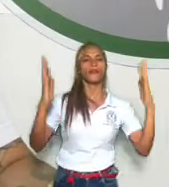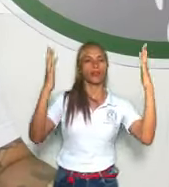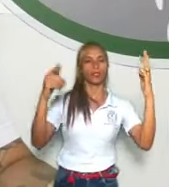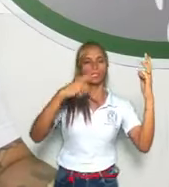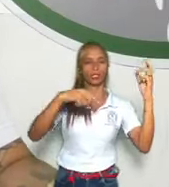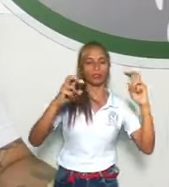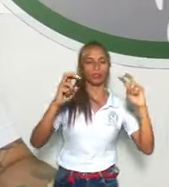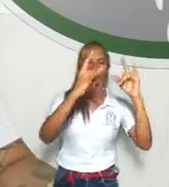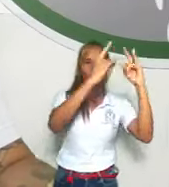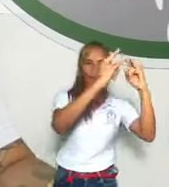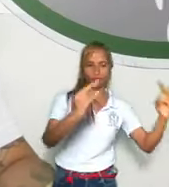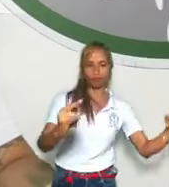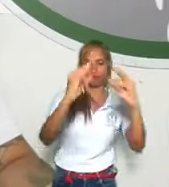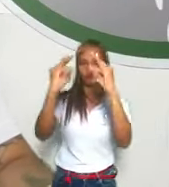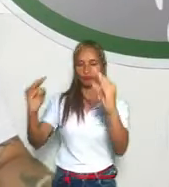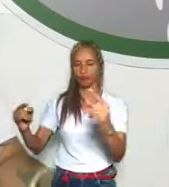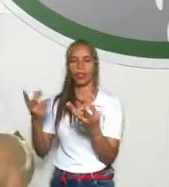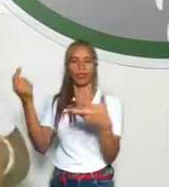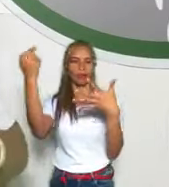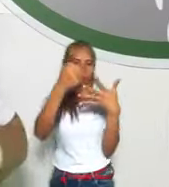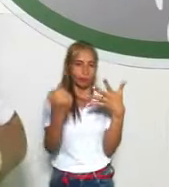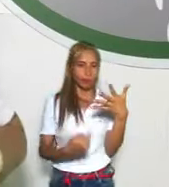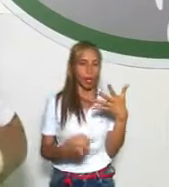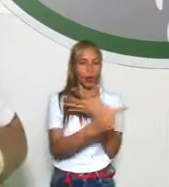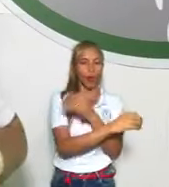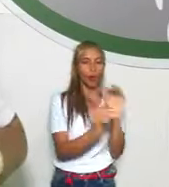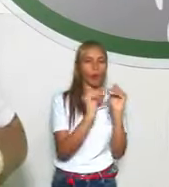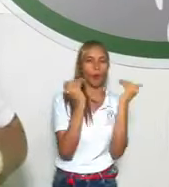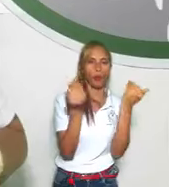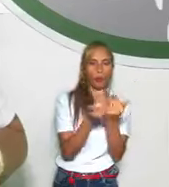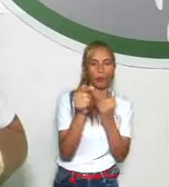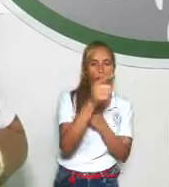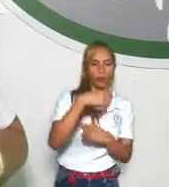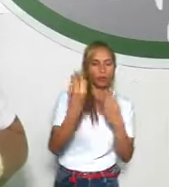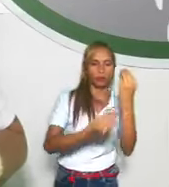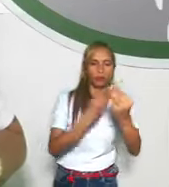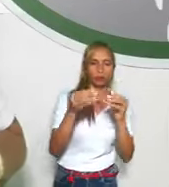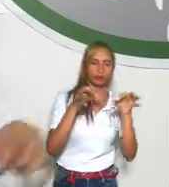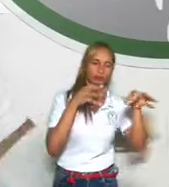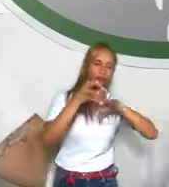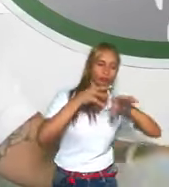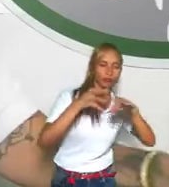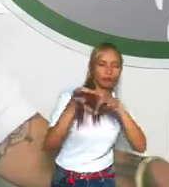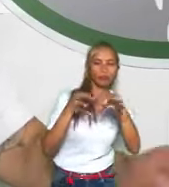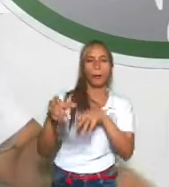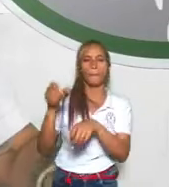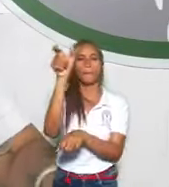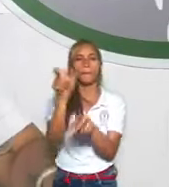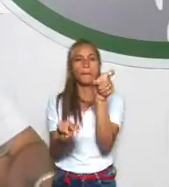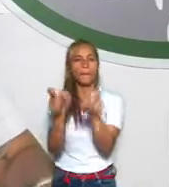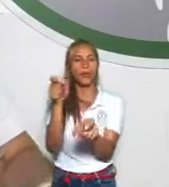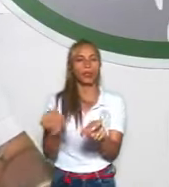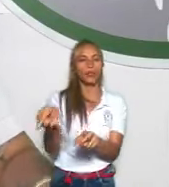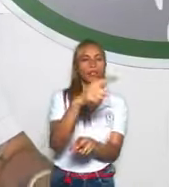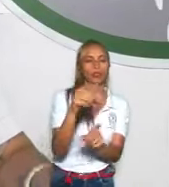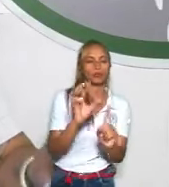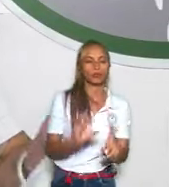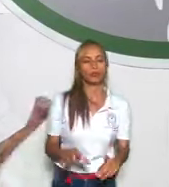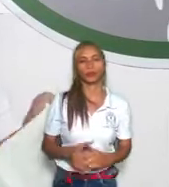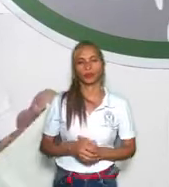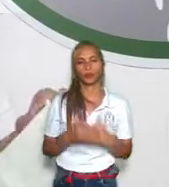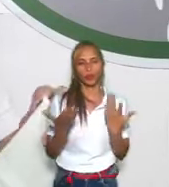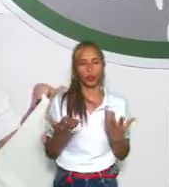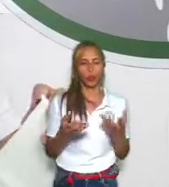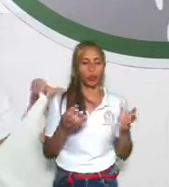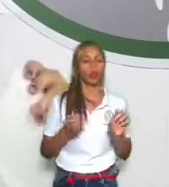donde las entidades e instituciones educativas sensibilizaron a los calarqueños pedagógicamente sobre la importancia de contribuir al